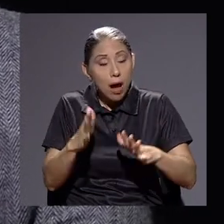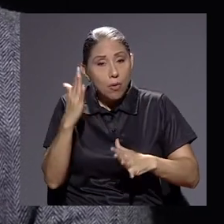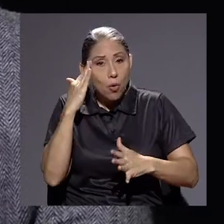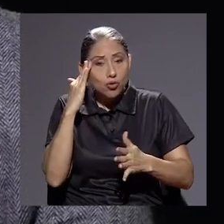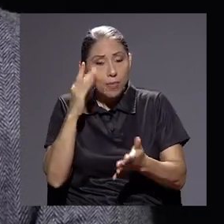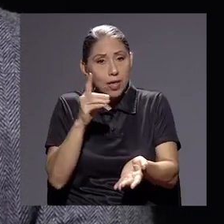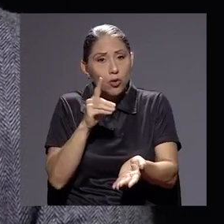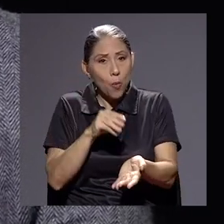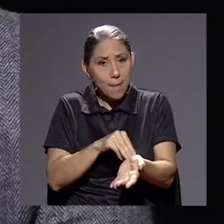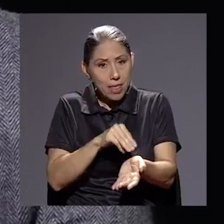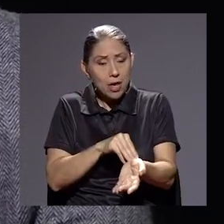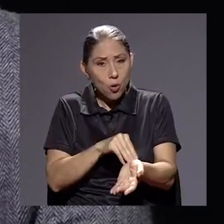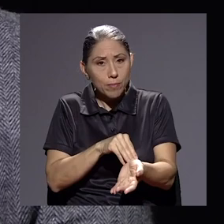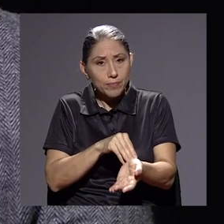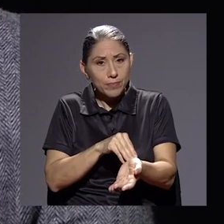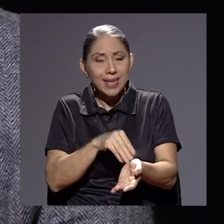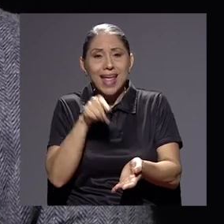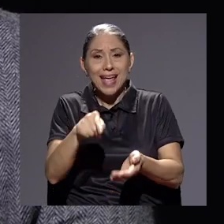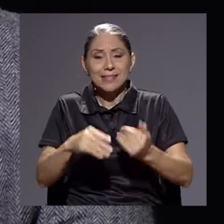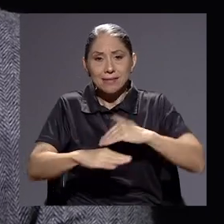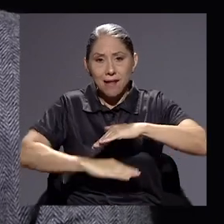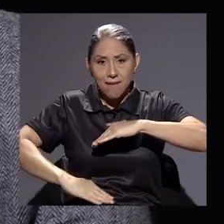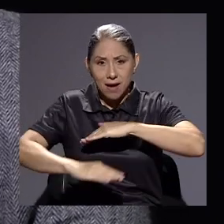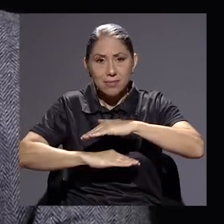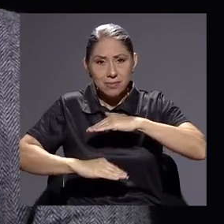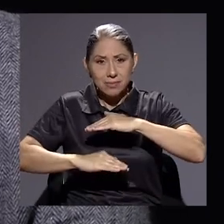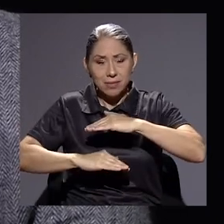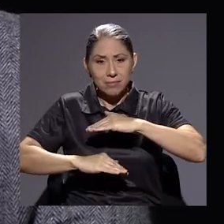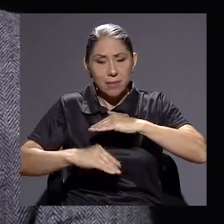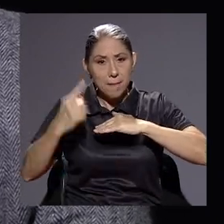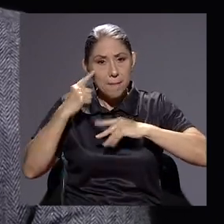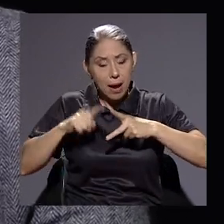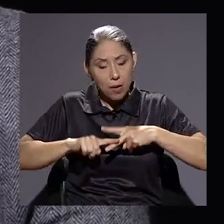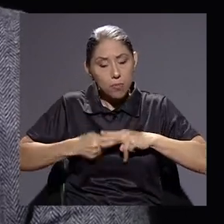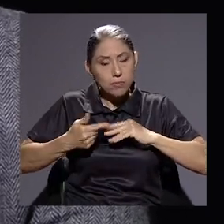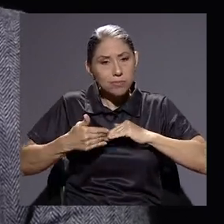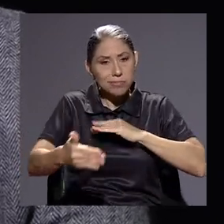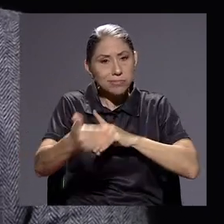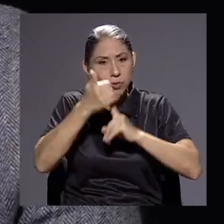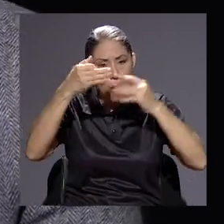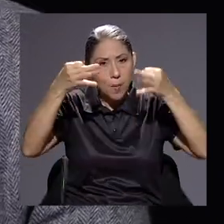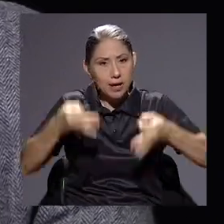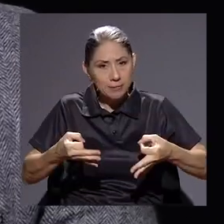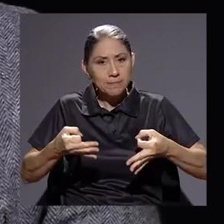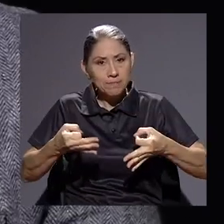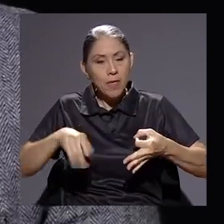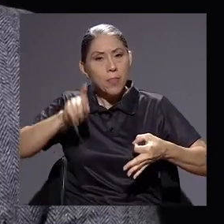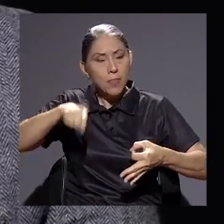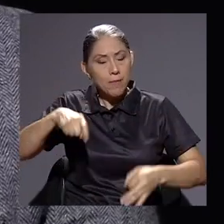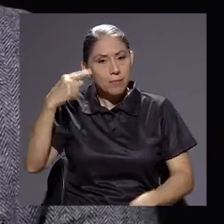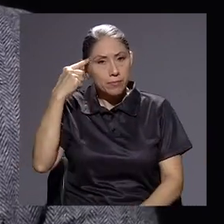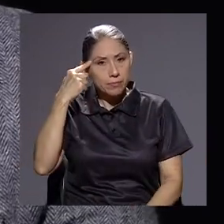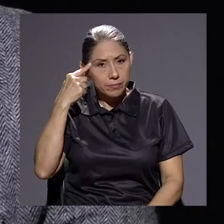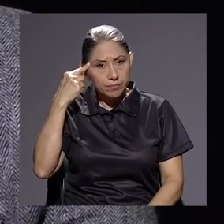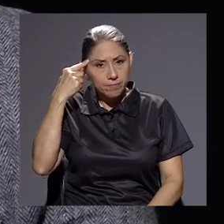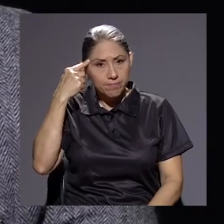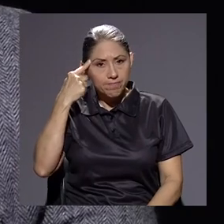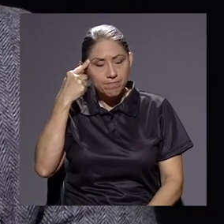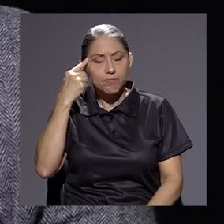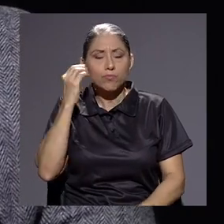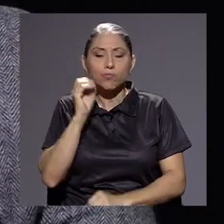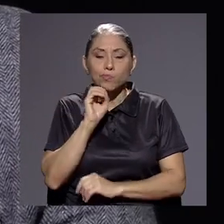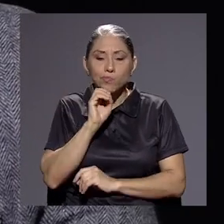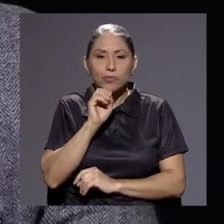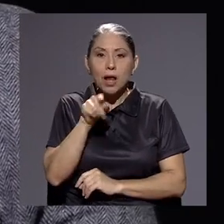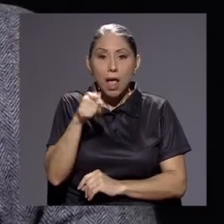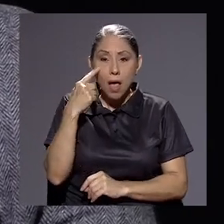que efectivamente es la base sobre la que se parte. Hay que tomar un razonamiento que es, ahora